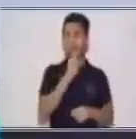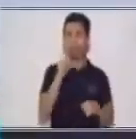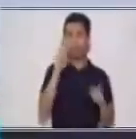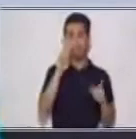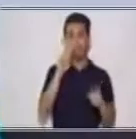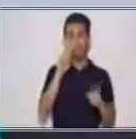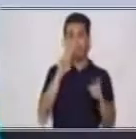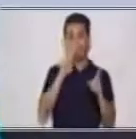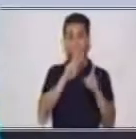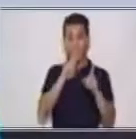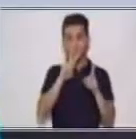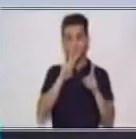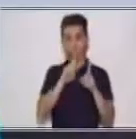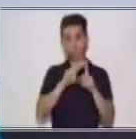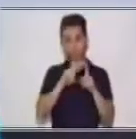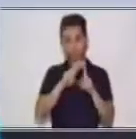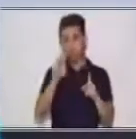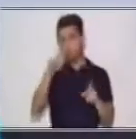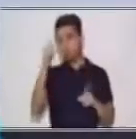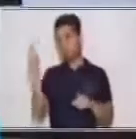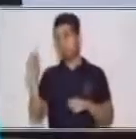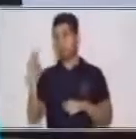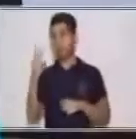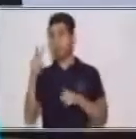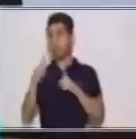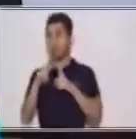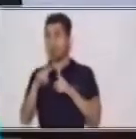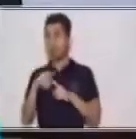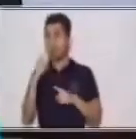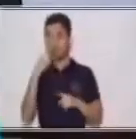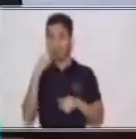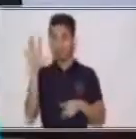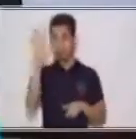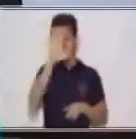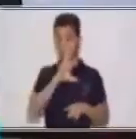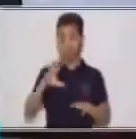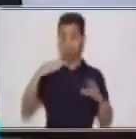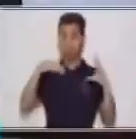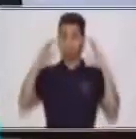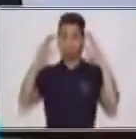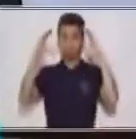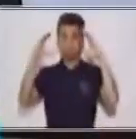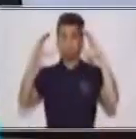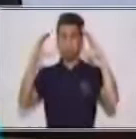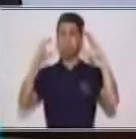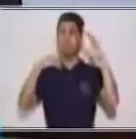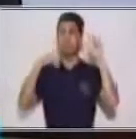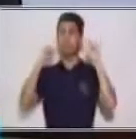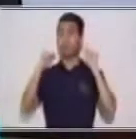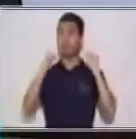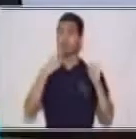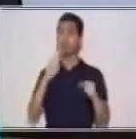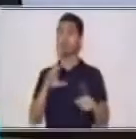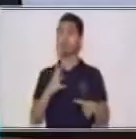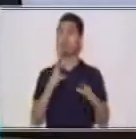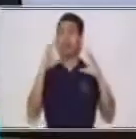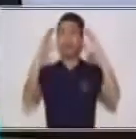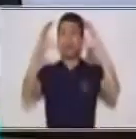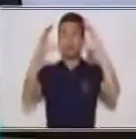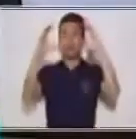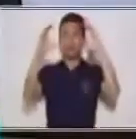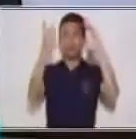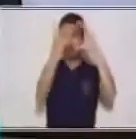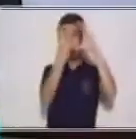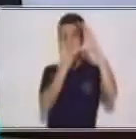variable. Cuando yo ya tengo representada mi determinante, yo ya puedo indicar que va a ser una matriz